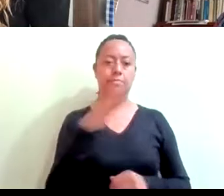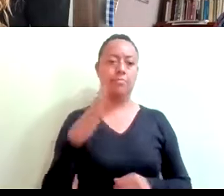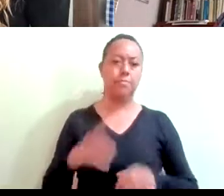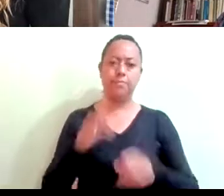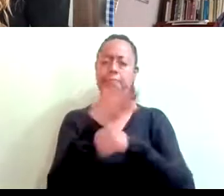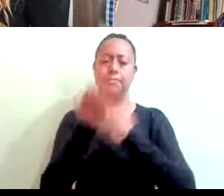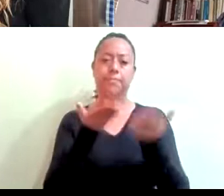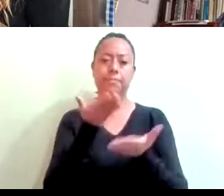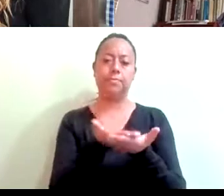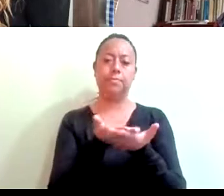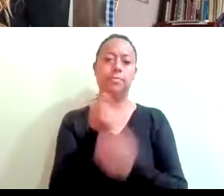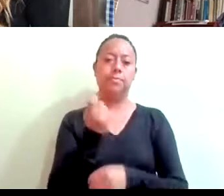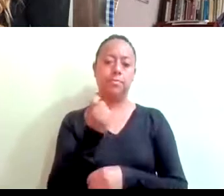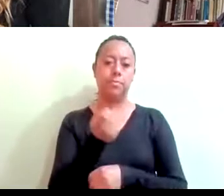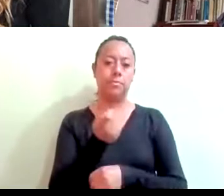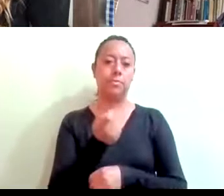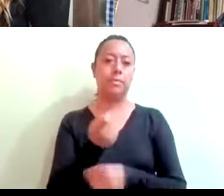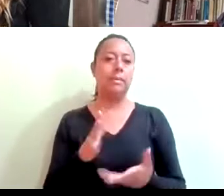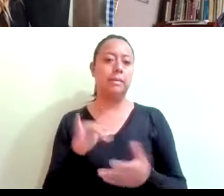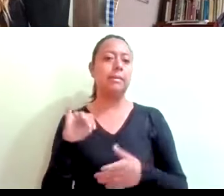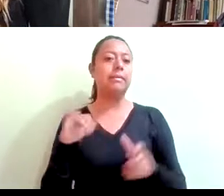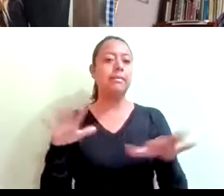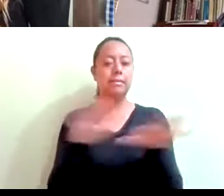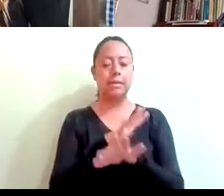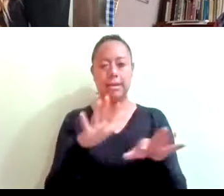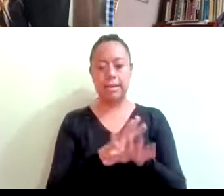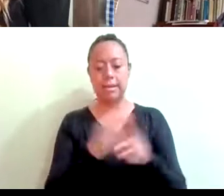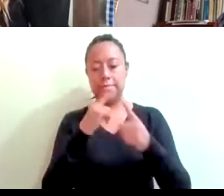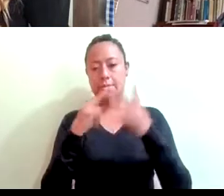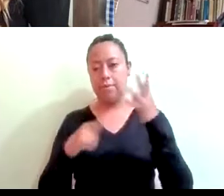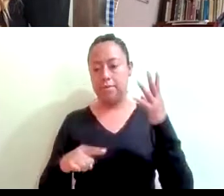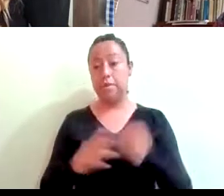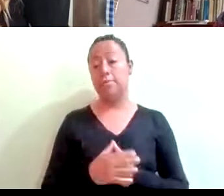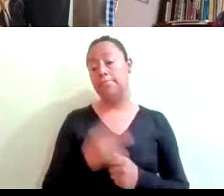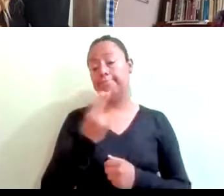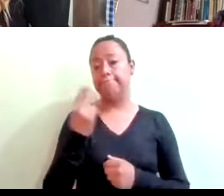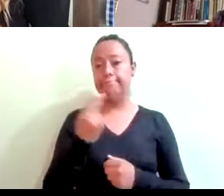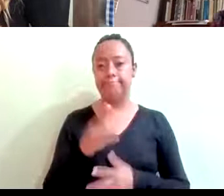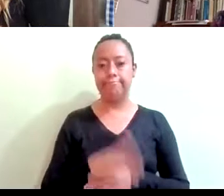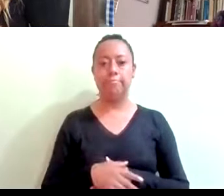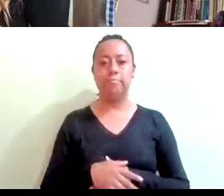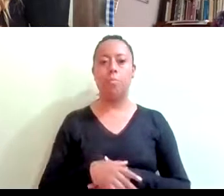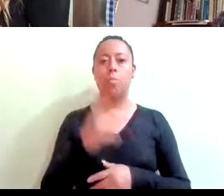propuestas que sí modifican sustancialmente los textos, sí serían motivo de una discusión mayor.